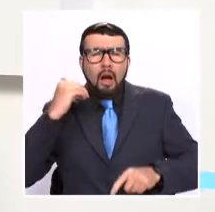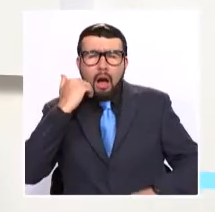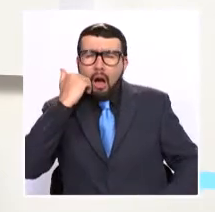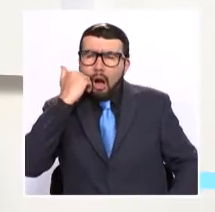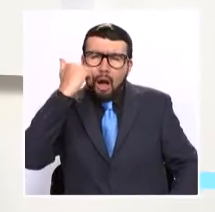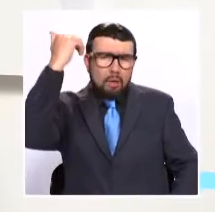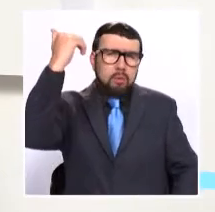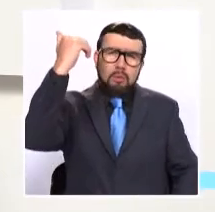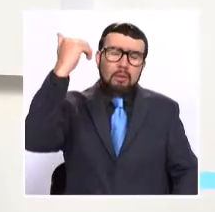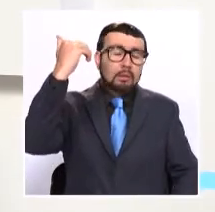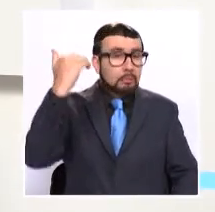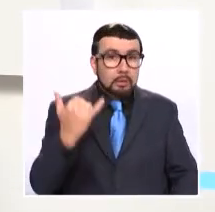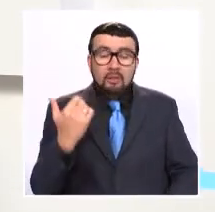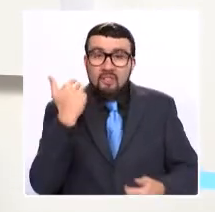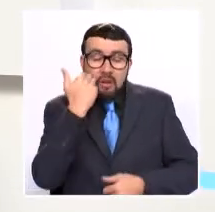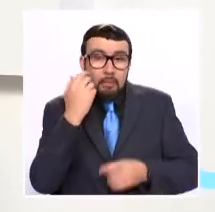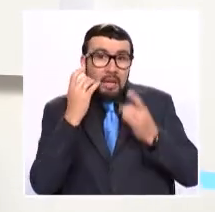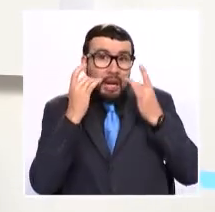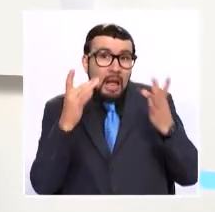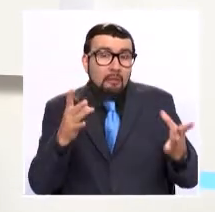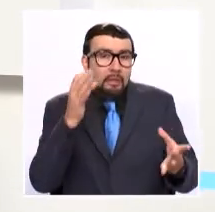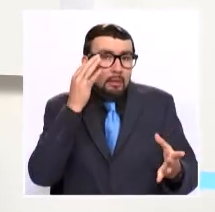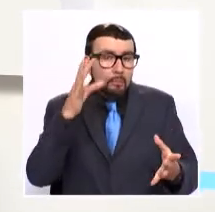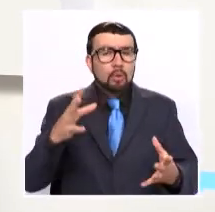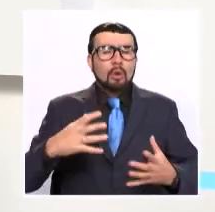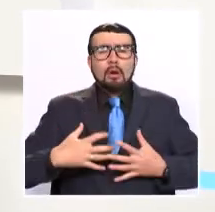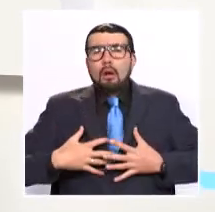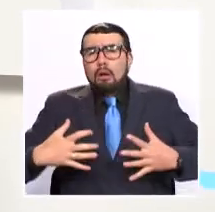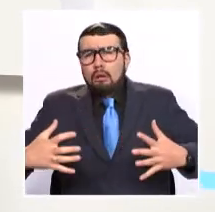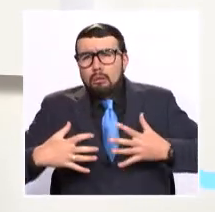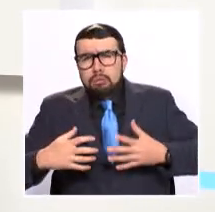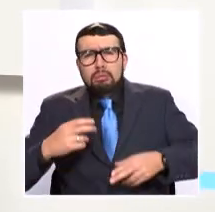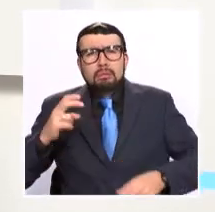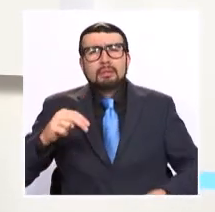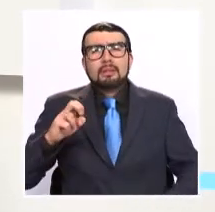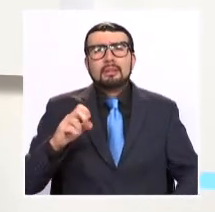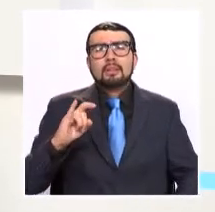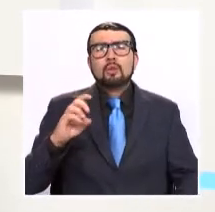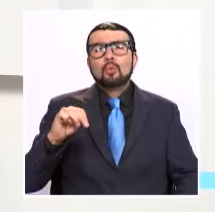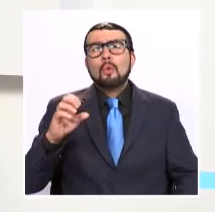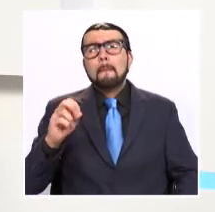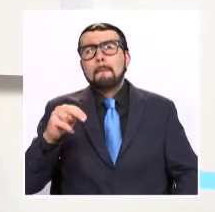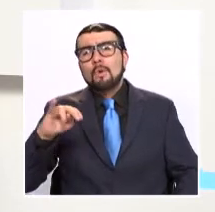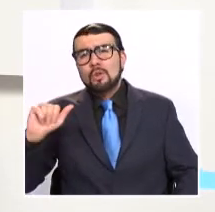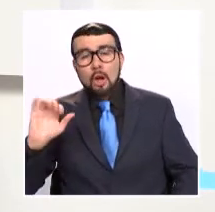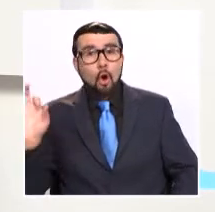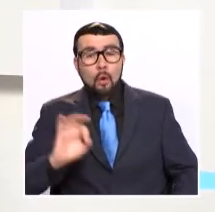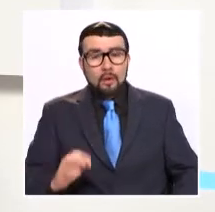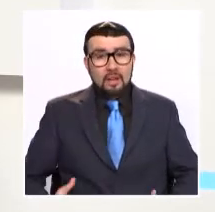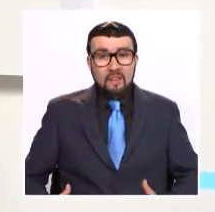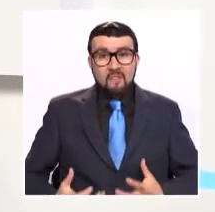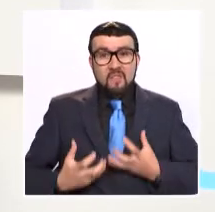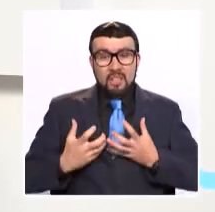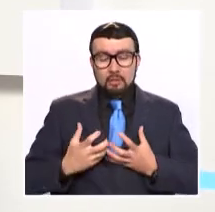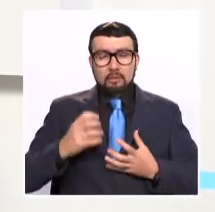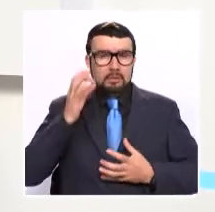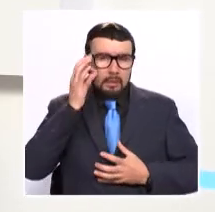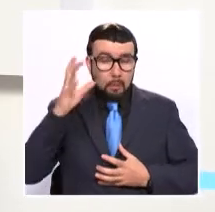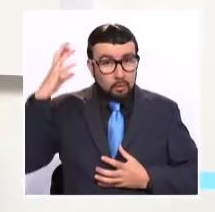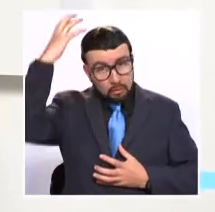puede causar enfermedades graves como la neumonía o incluso infección del sistema nervioso central, como el caso de una